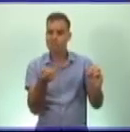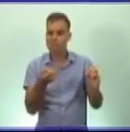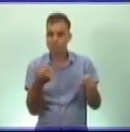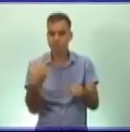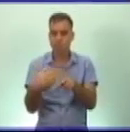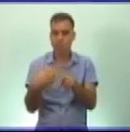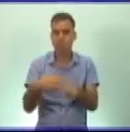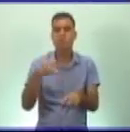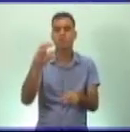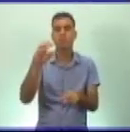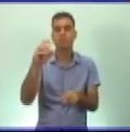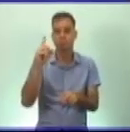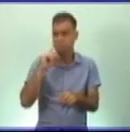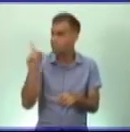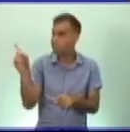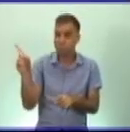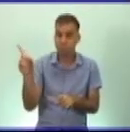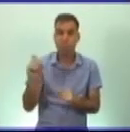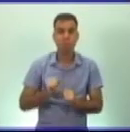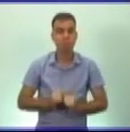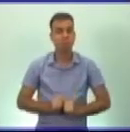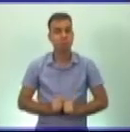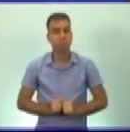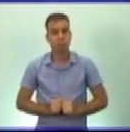que expresa esa ecuación.